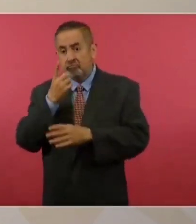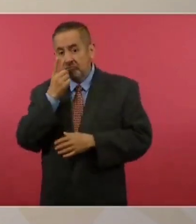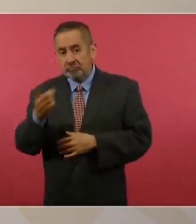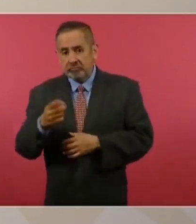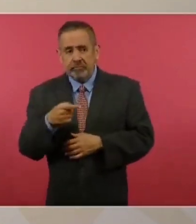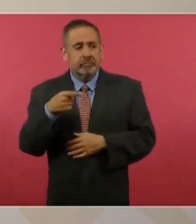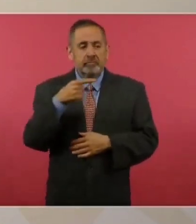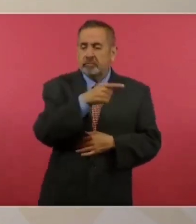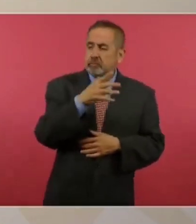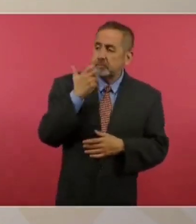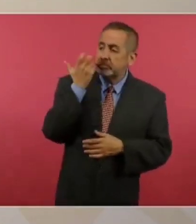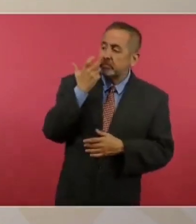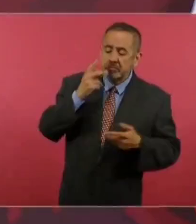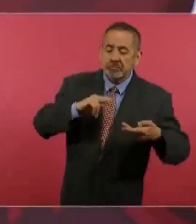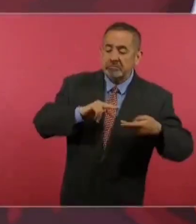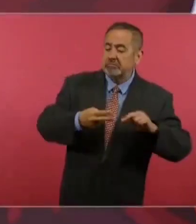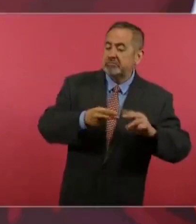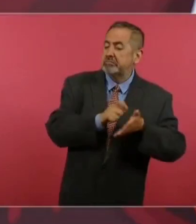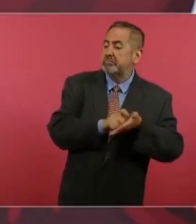lo tergiversaron,